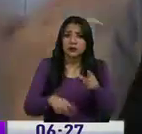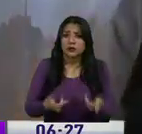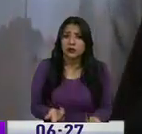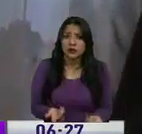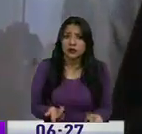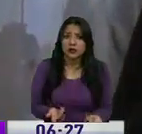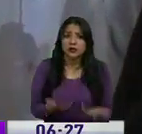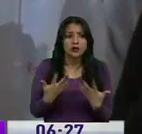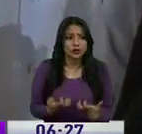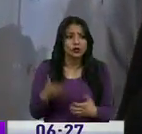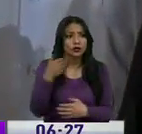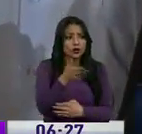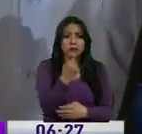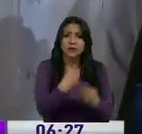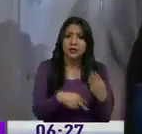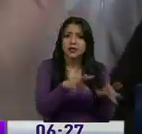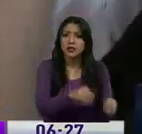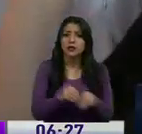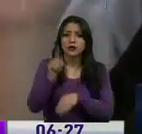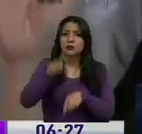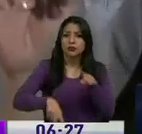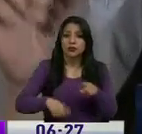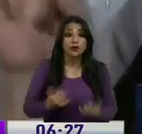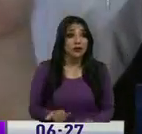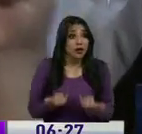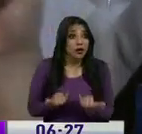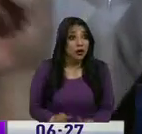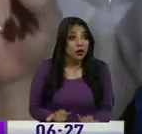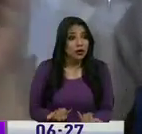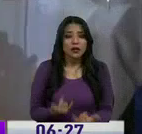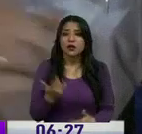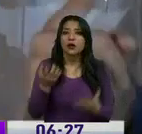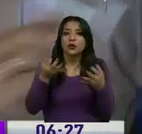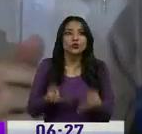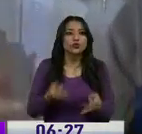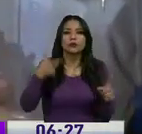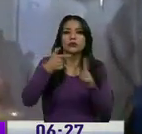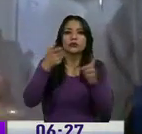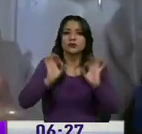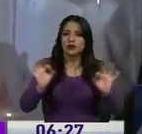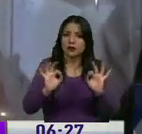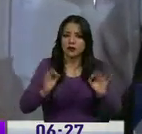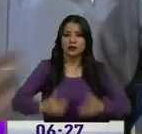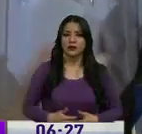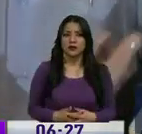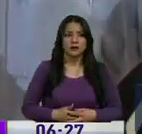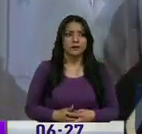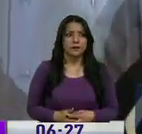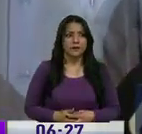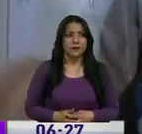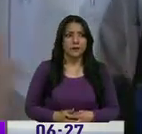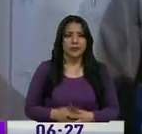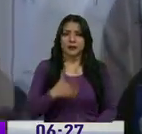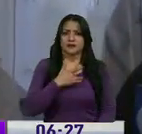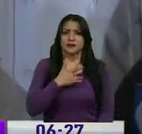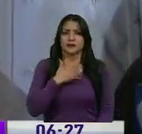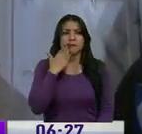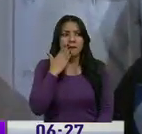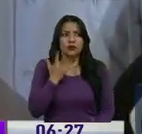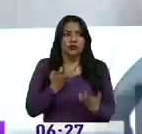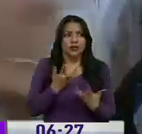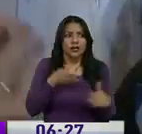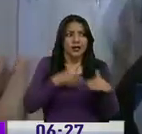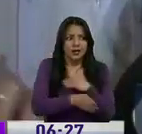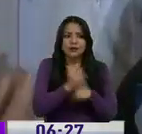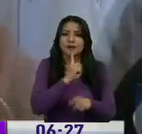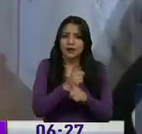ir a retirar a mi hijo y todavía no se daba en el percance verdad mi instinto de madre tal vez me hacía